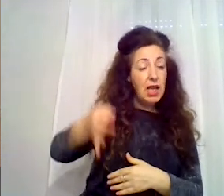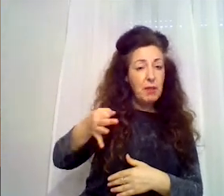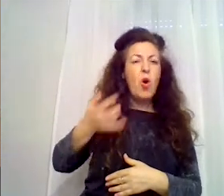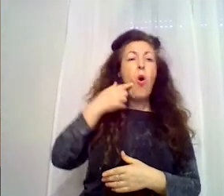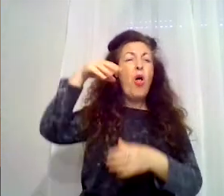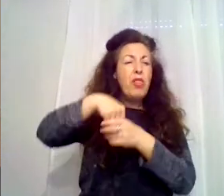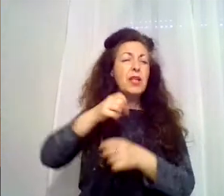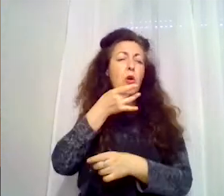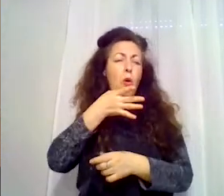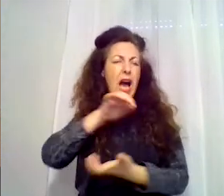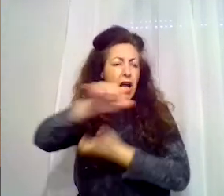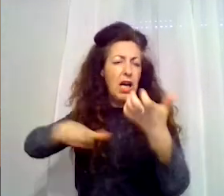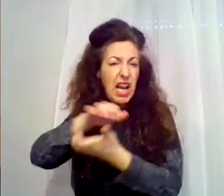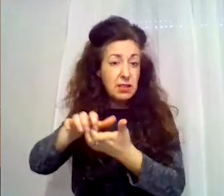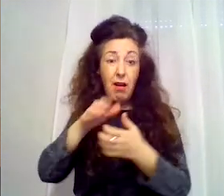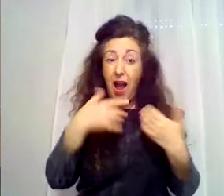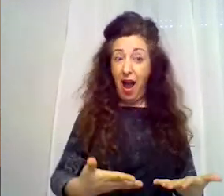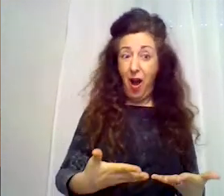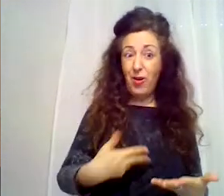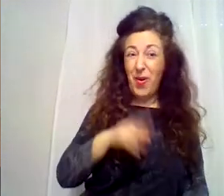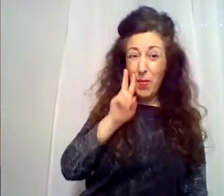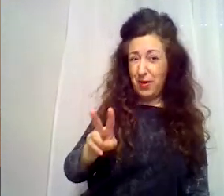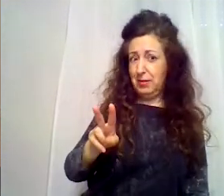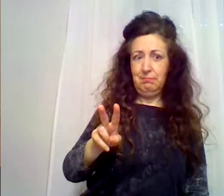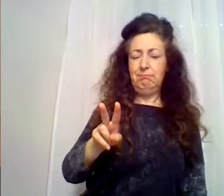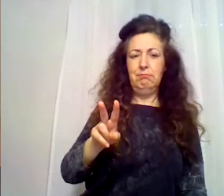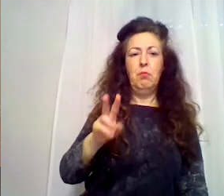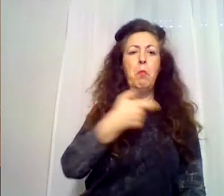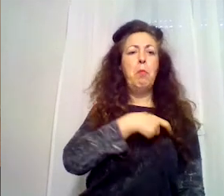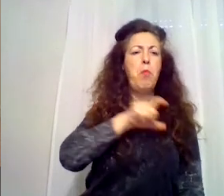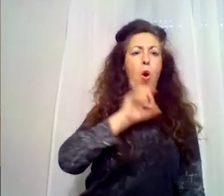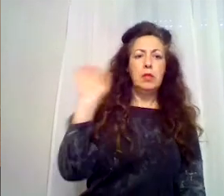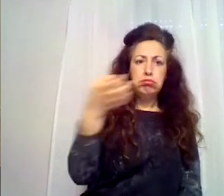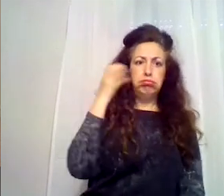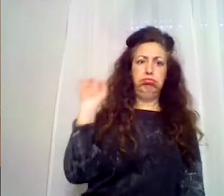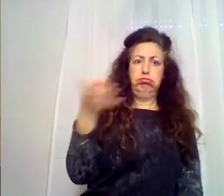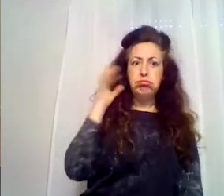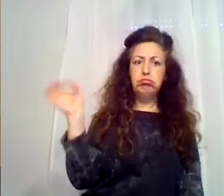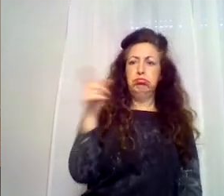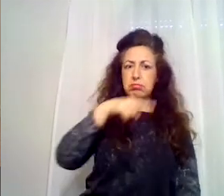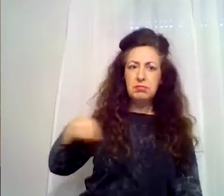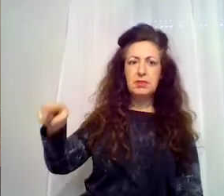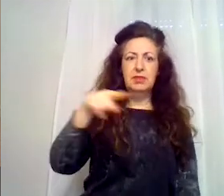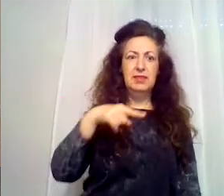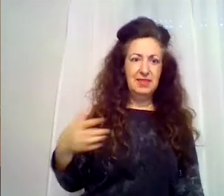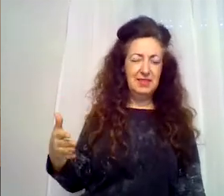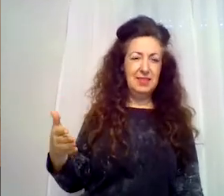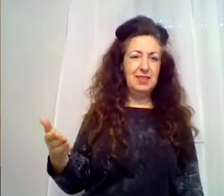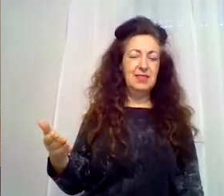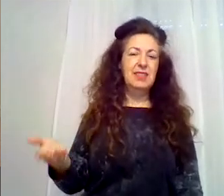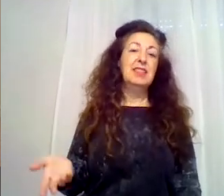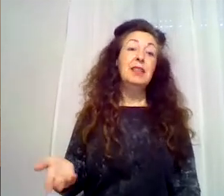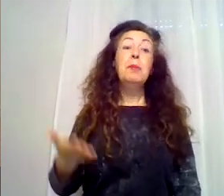que dejó la existencia del parlamentarismo, que lo continuó. Entonces, Inglaterra tiene una brillante tradición